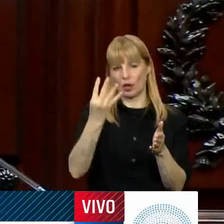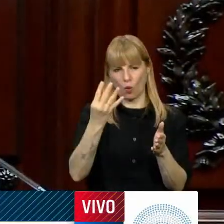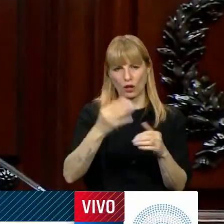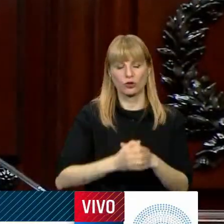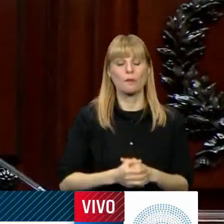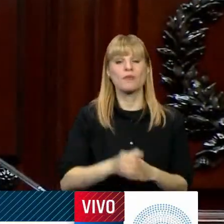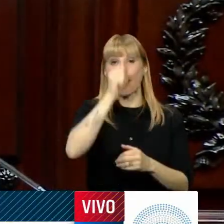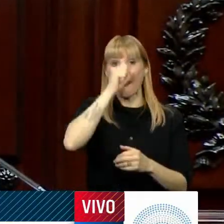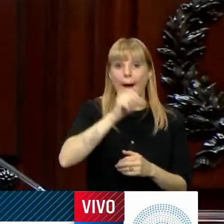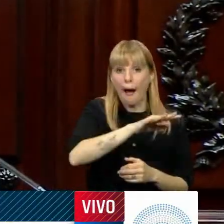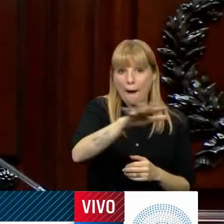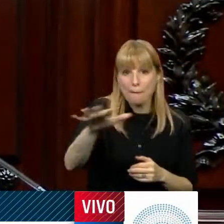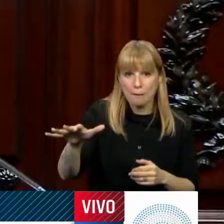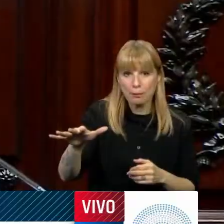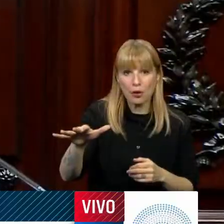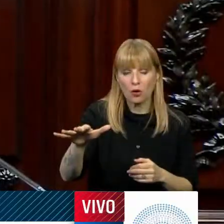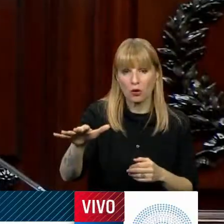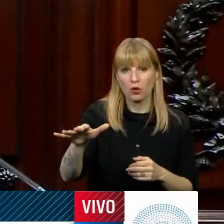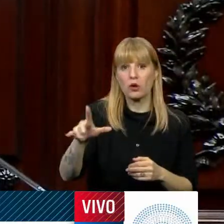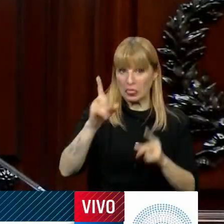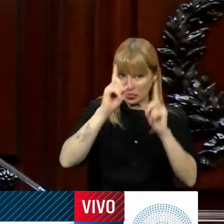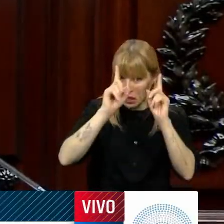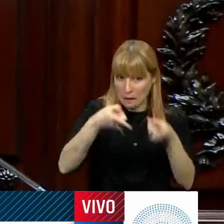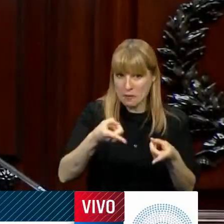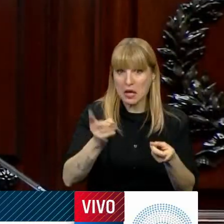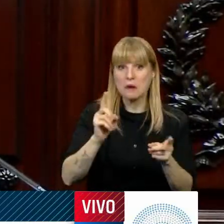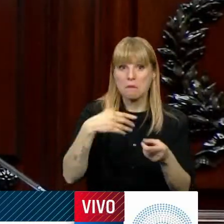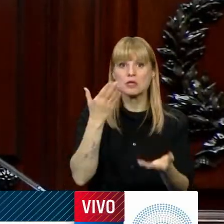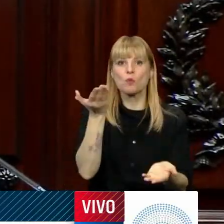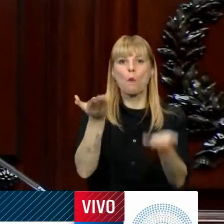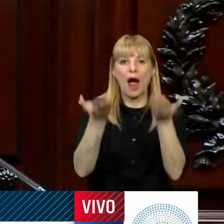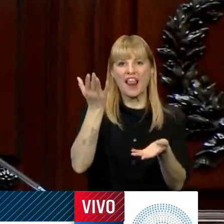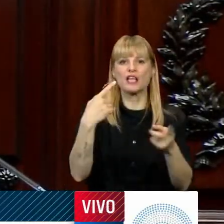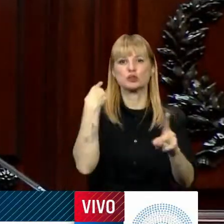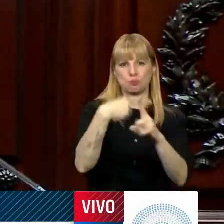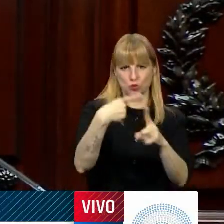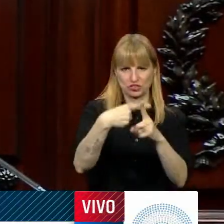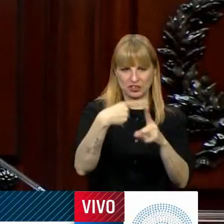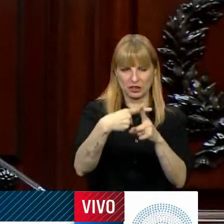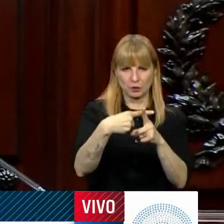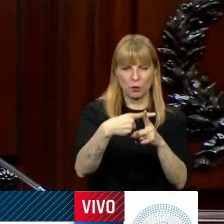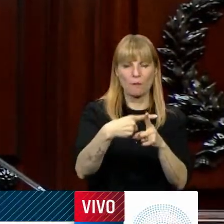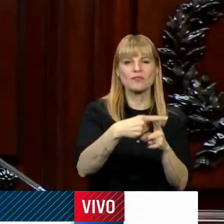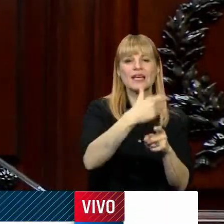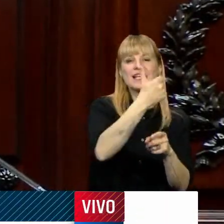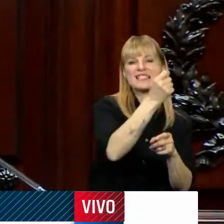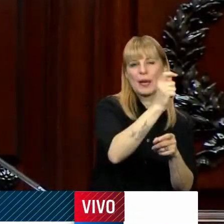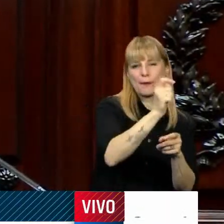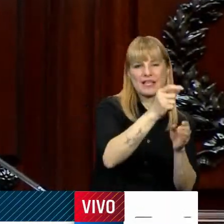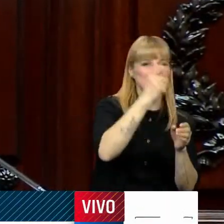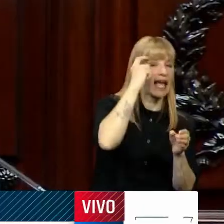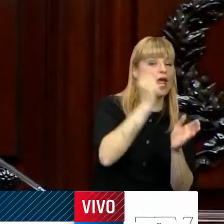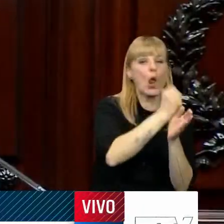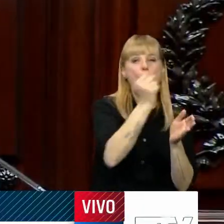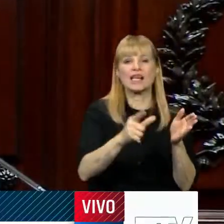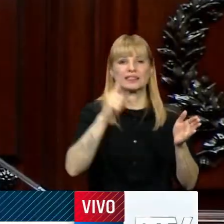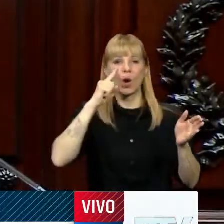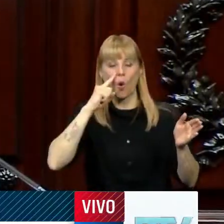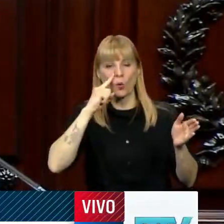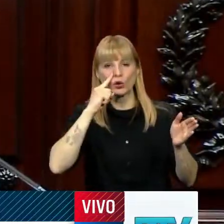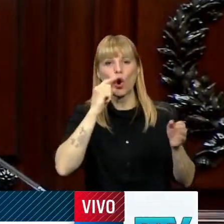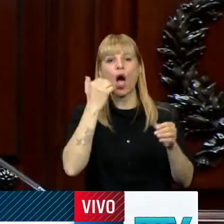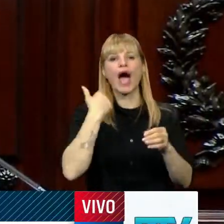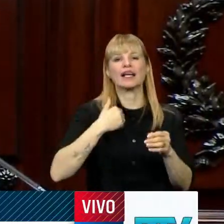campo tampoco es ajeno a este balance positivo. En los primeros 6 meses de este año, Argentina exportó